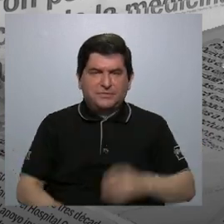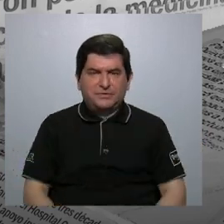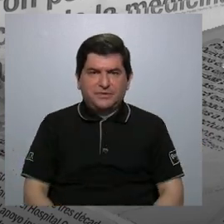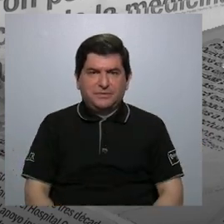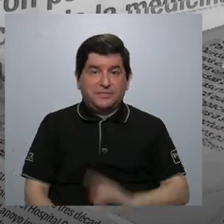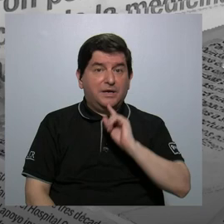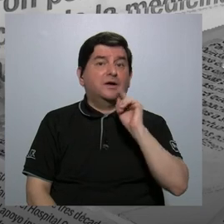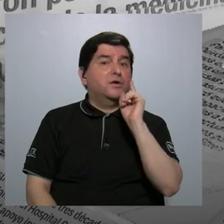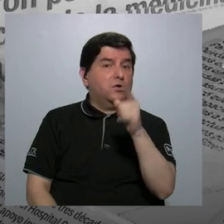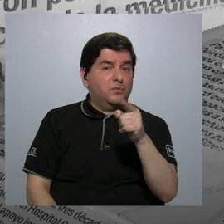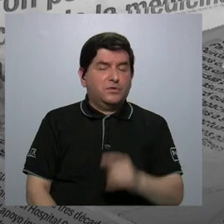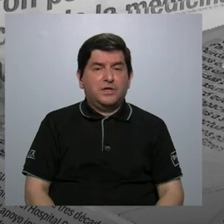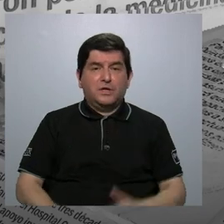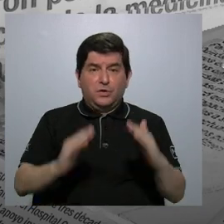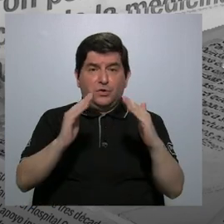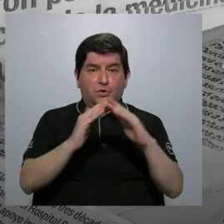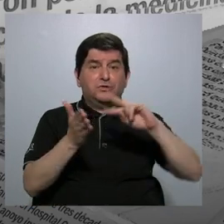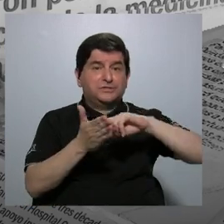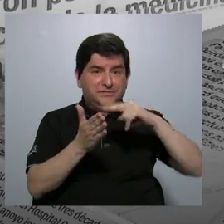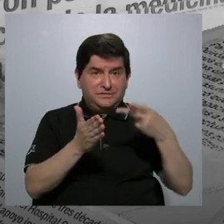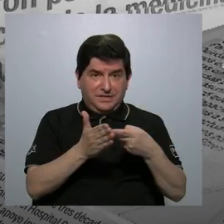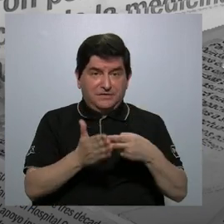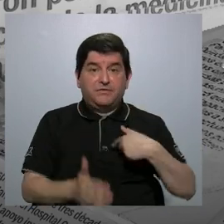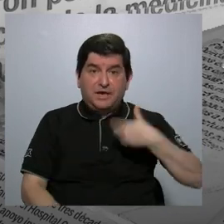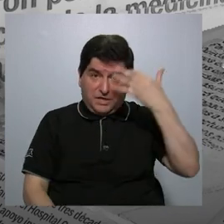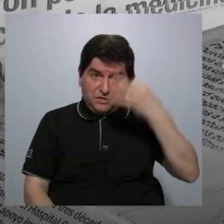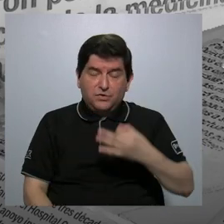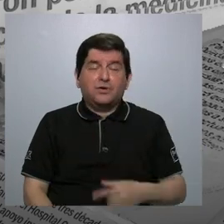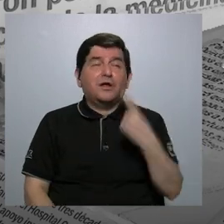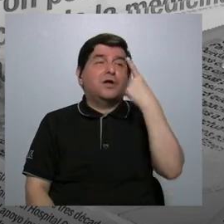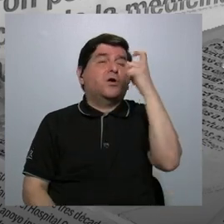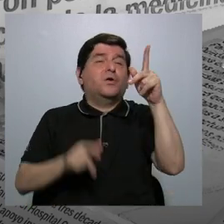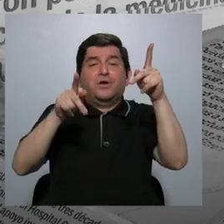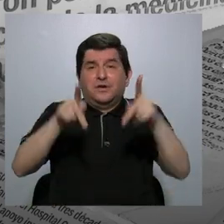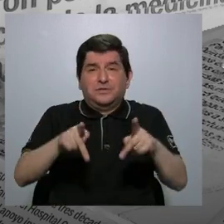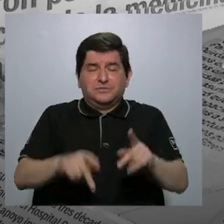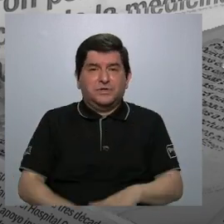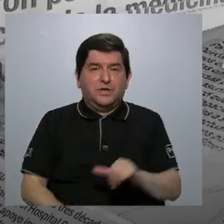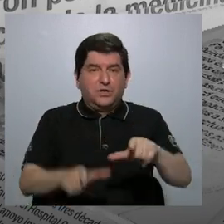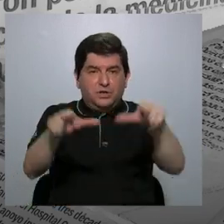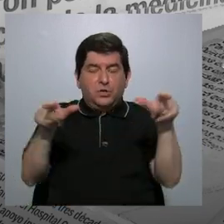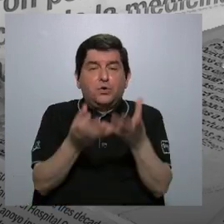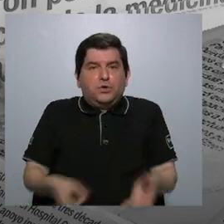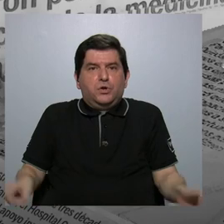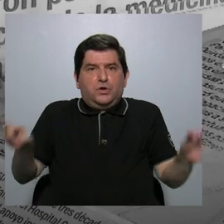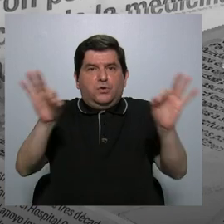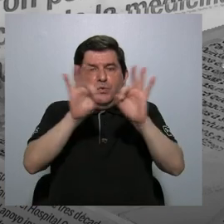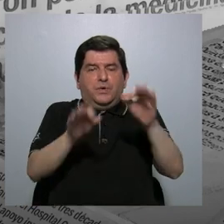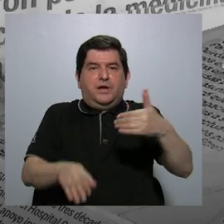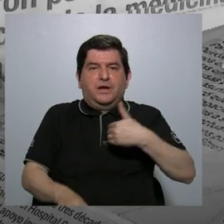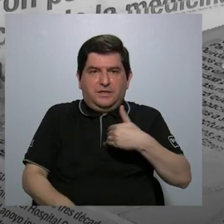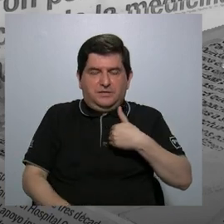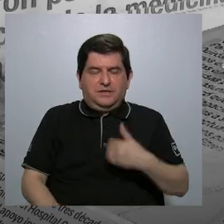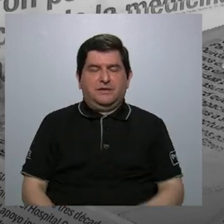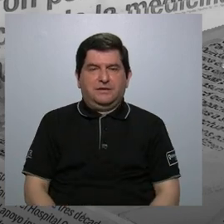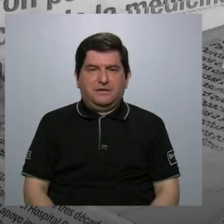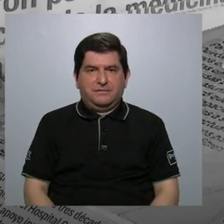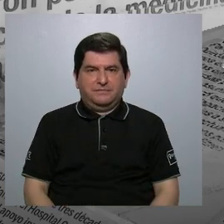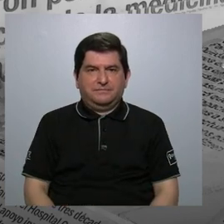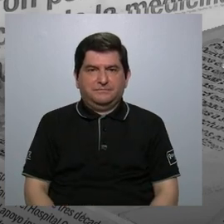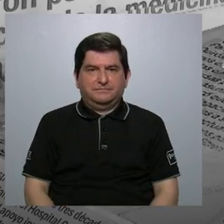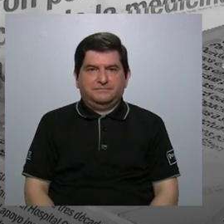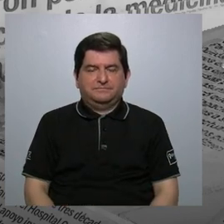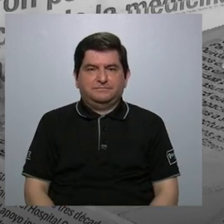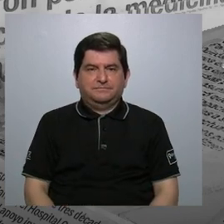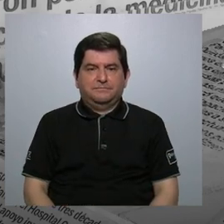como usted lo decía, una vivienda es, creo yo, el sueño de mucha gente y el lugar más importante que tenemos, el espacio más importante que